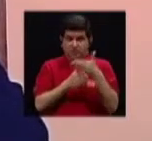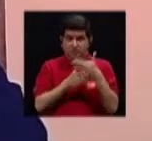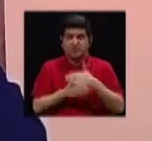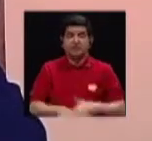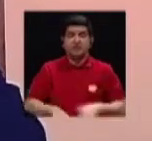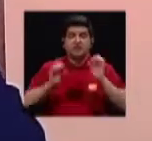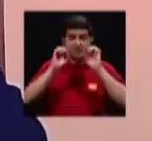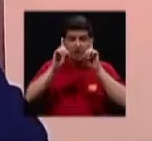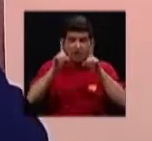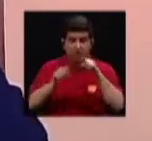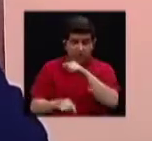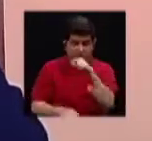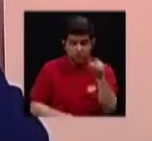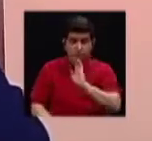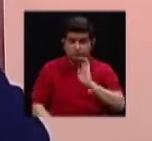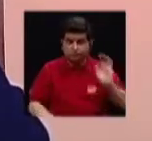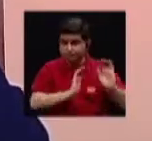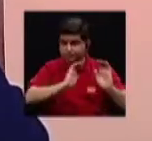de esos menores.